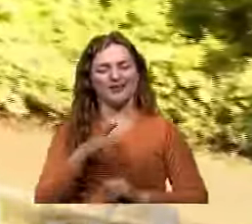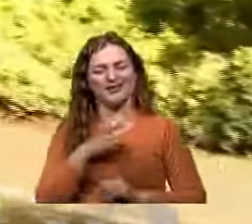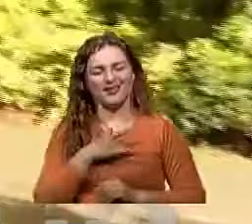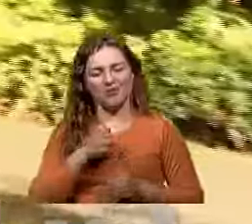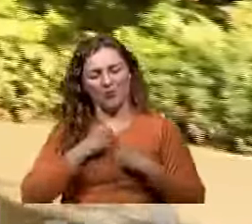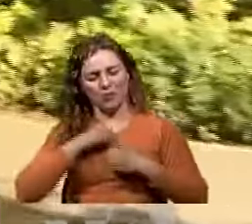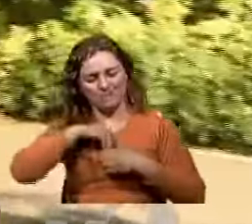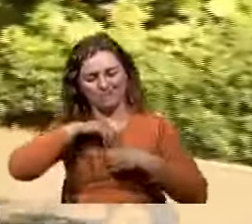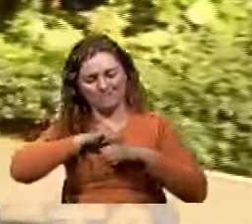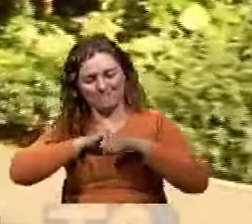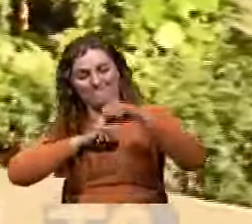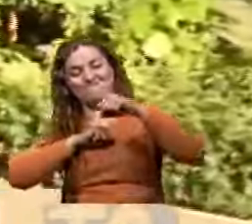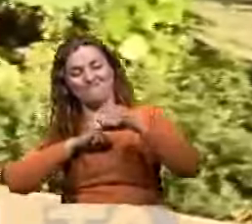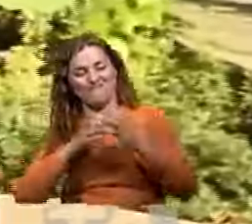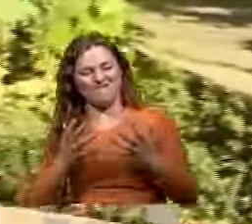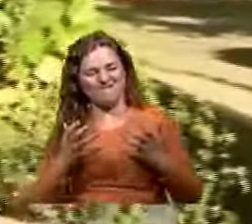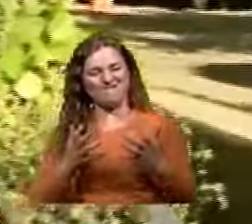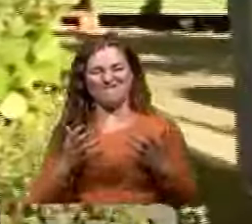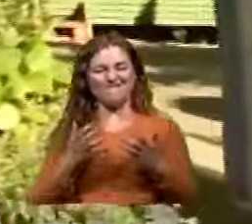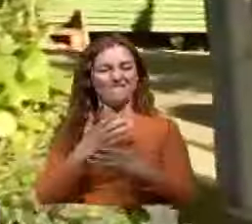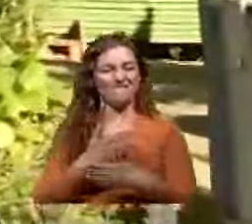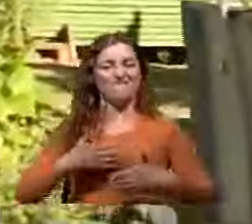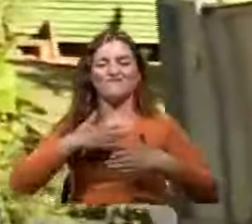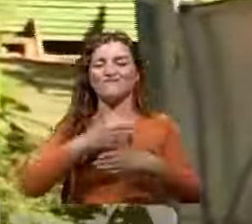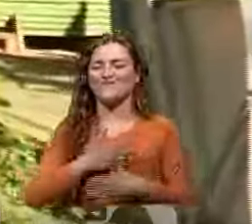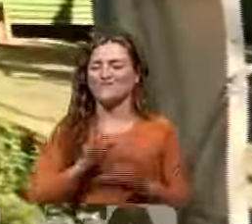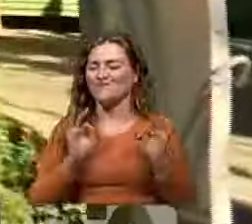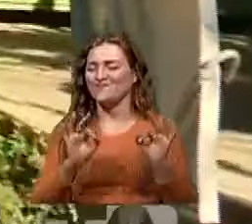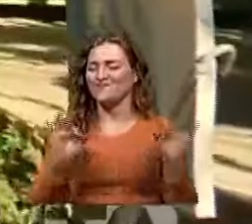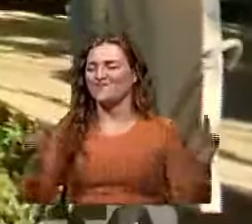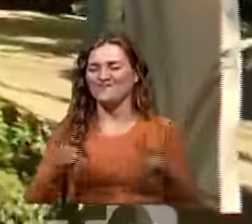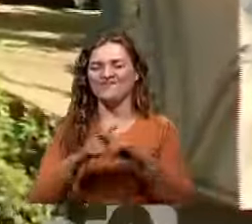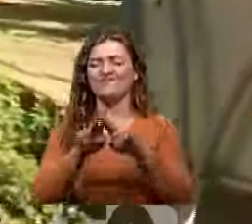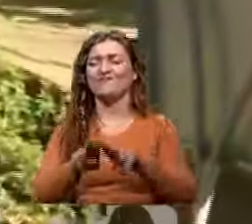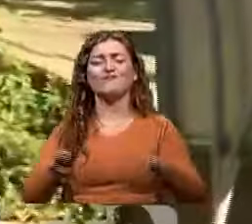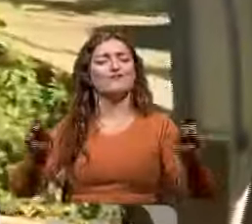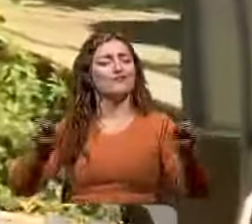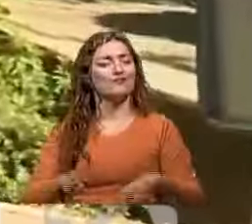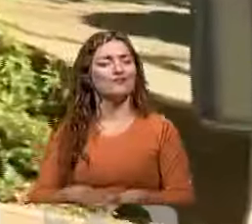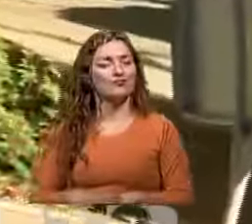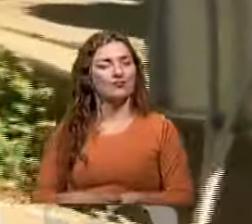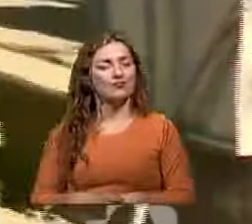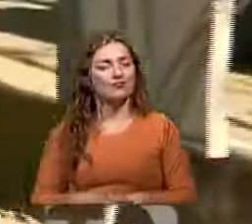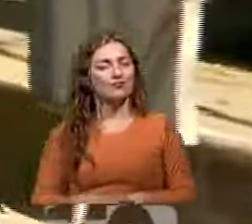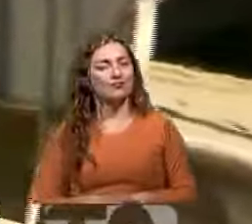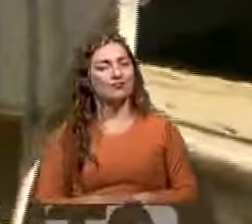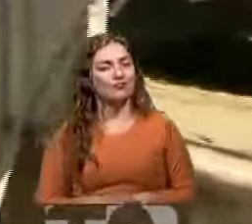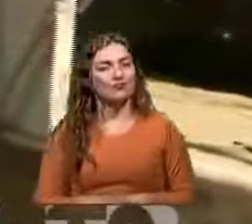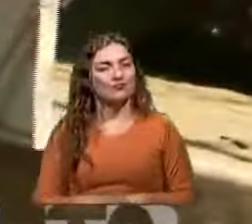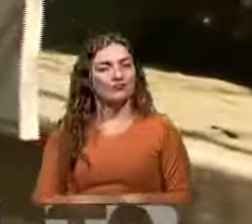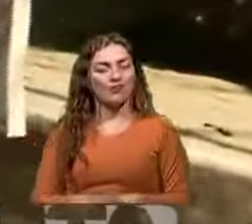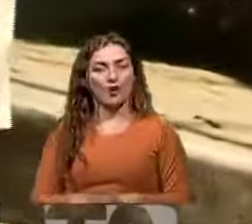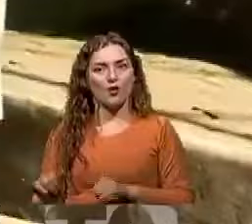abierta a disfrutar de este espacio maravilloso, natural, que a veces es mágico